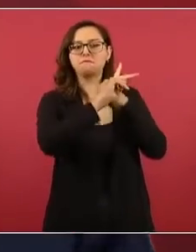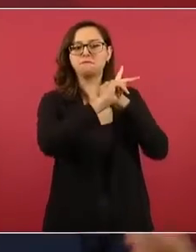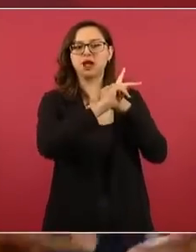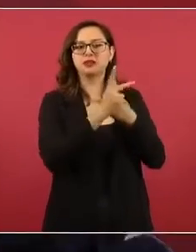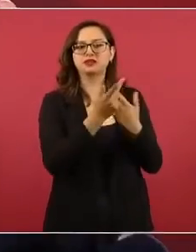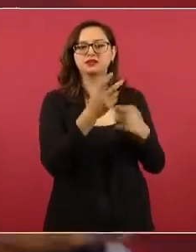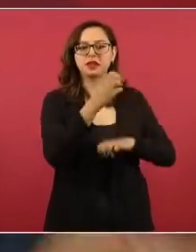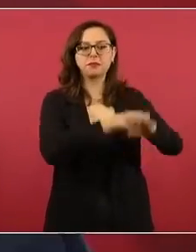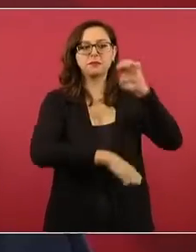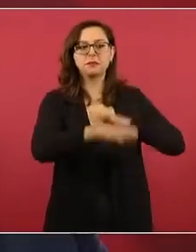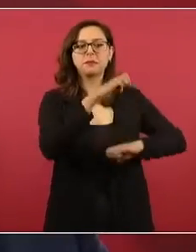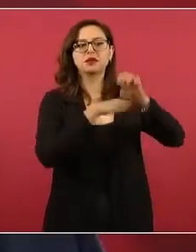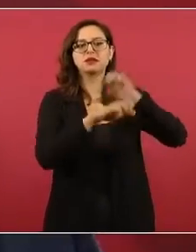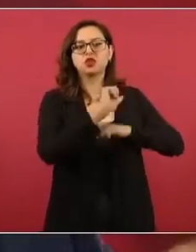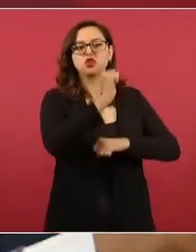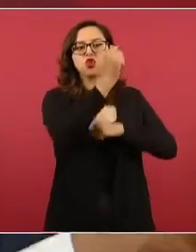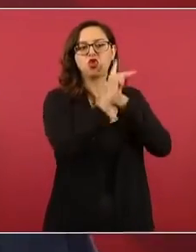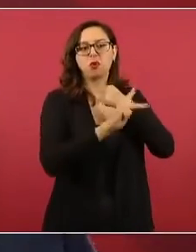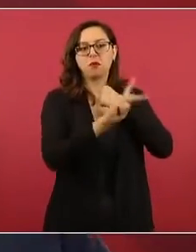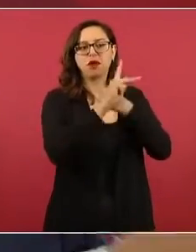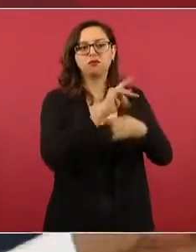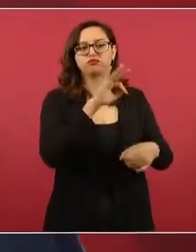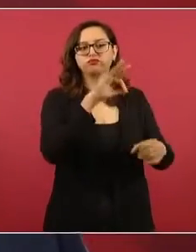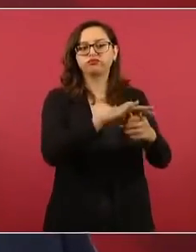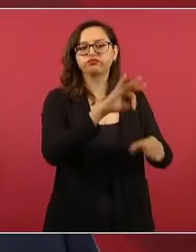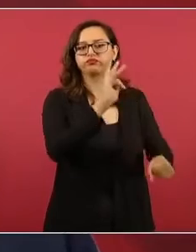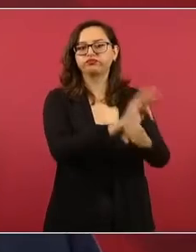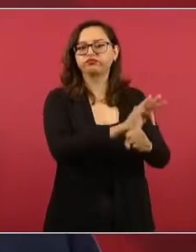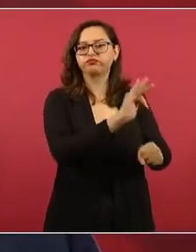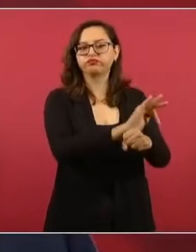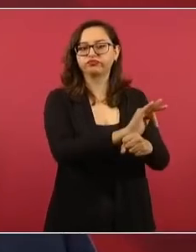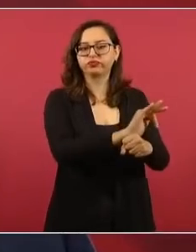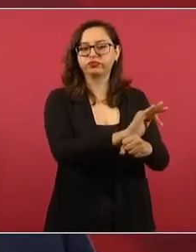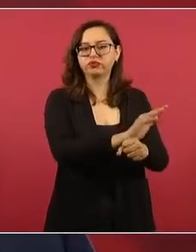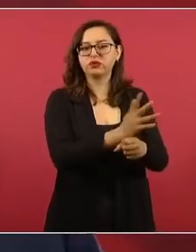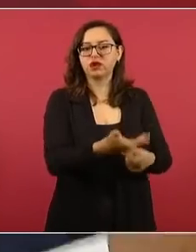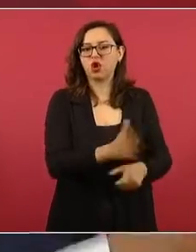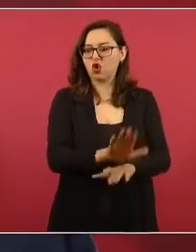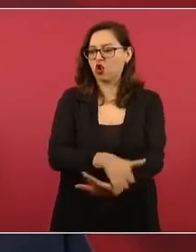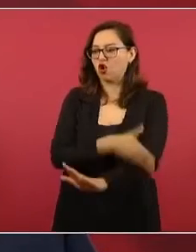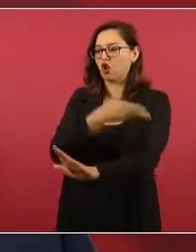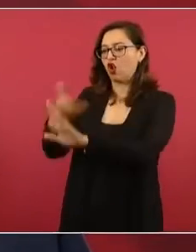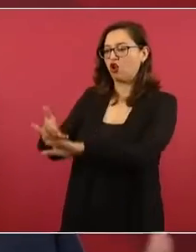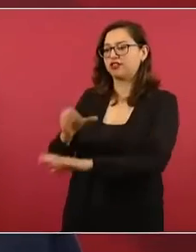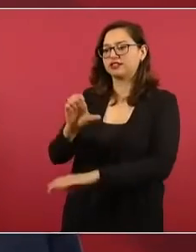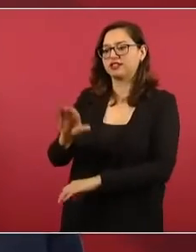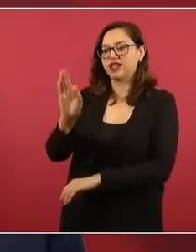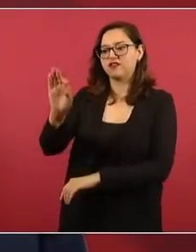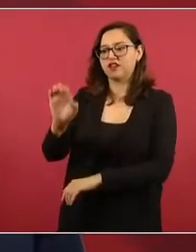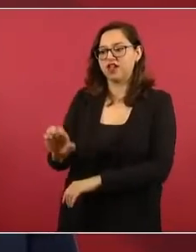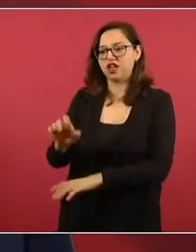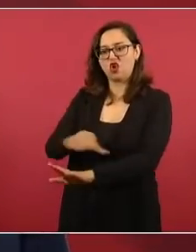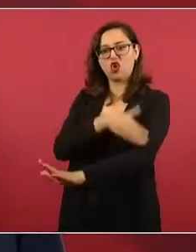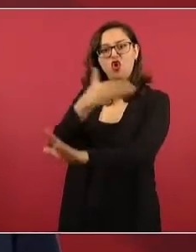por seguir socavando, destruyendo a la empresa